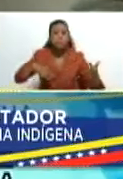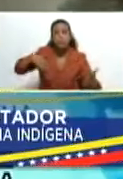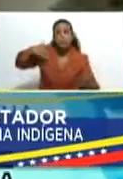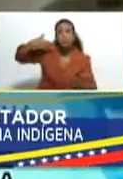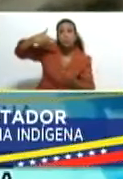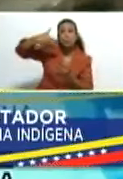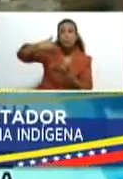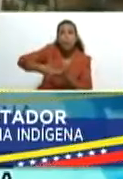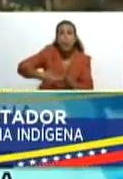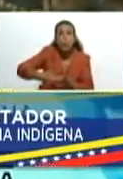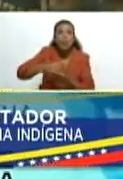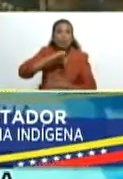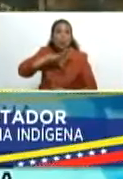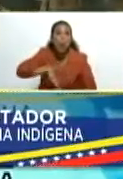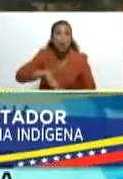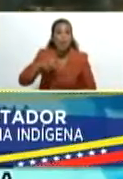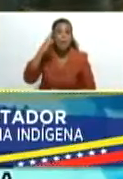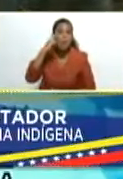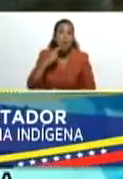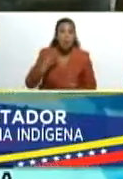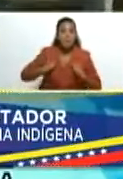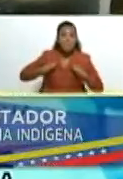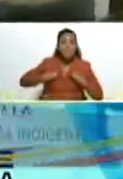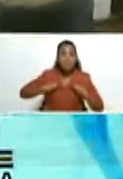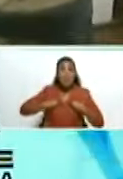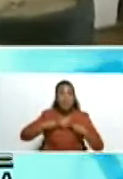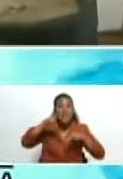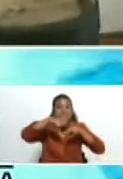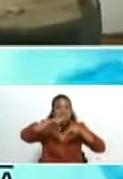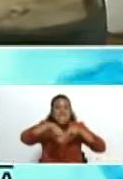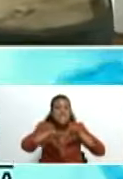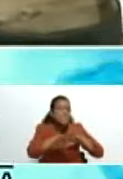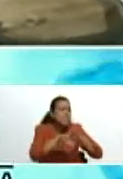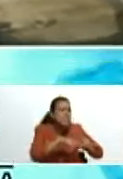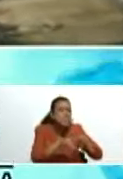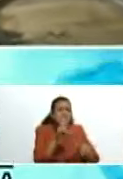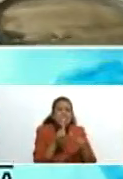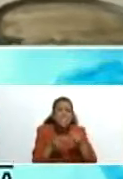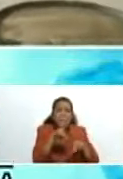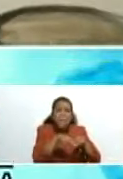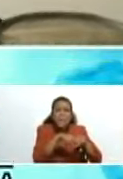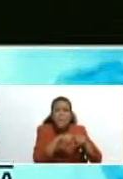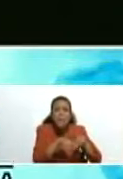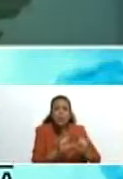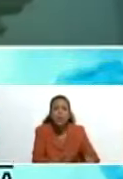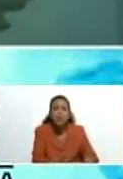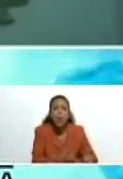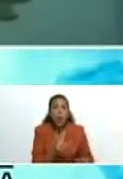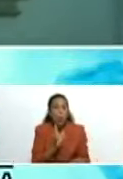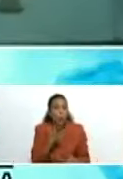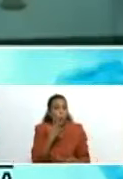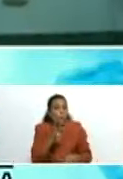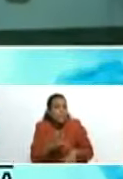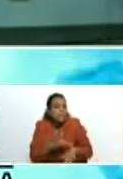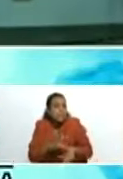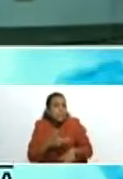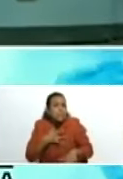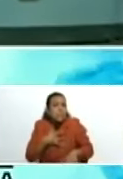en la reconstrucción de la historia que Bolívar niño, desde muy niño, siempre tuvo una gran